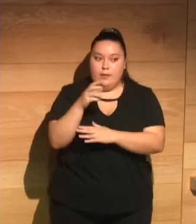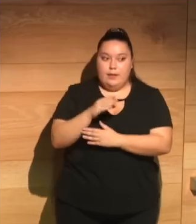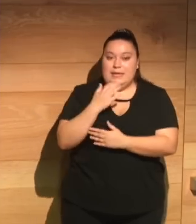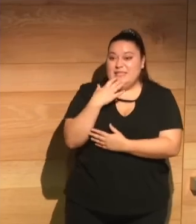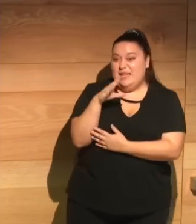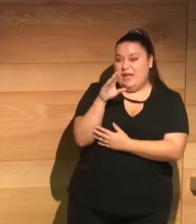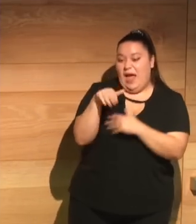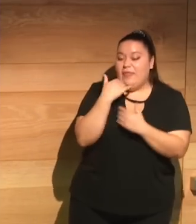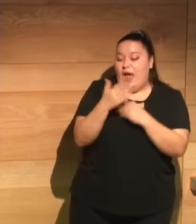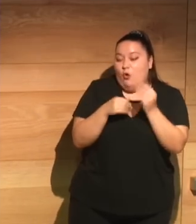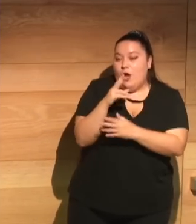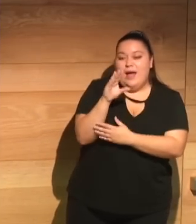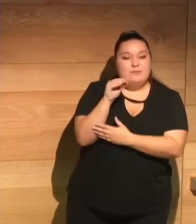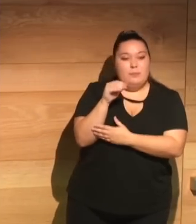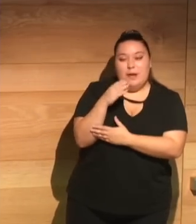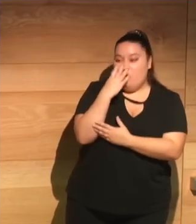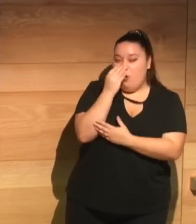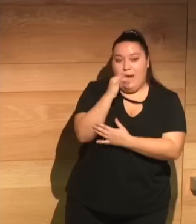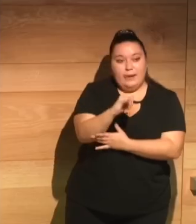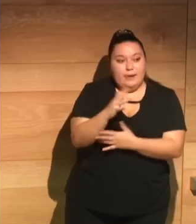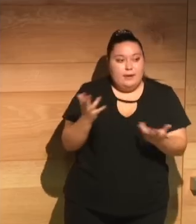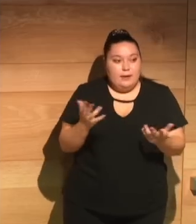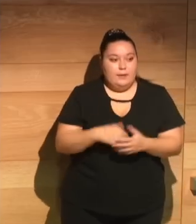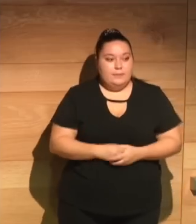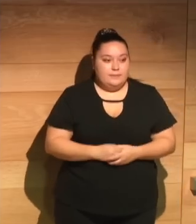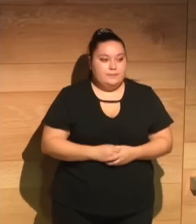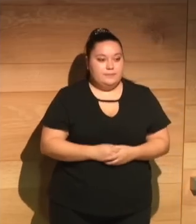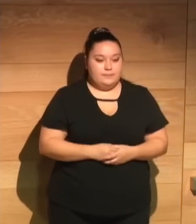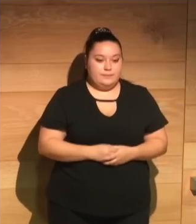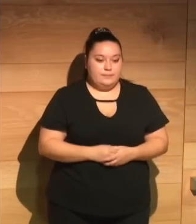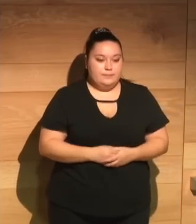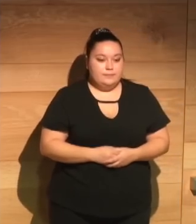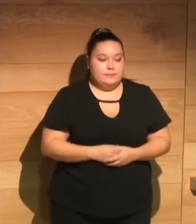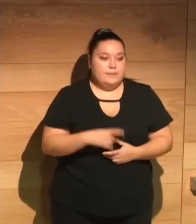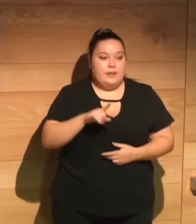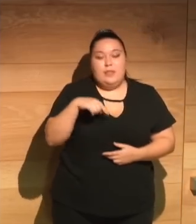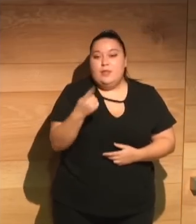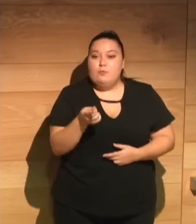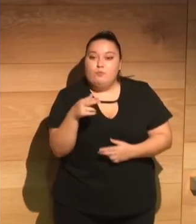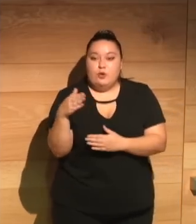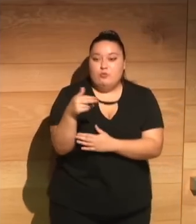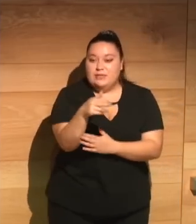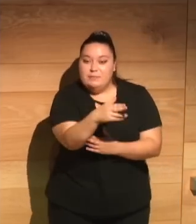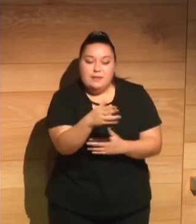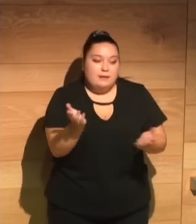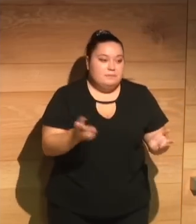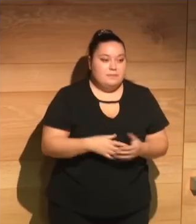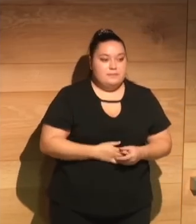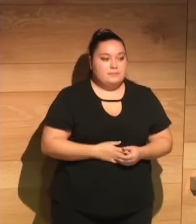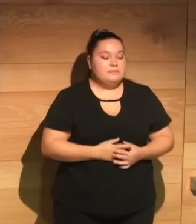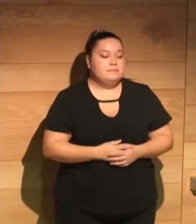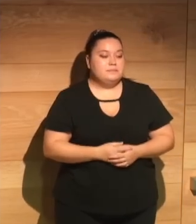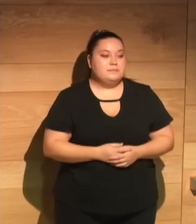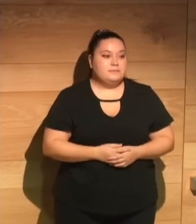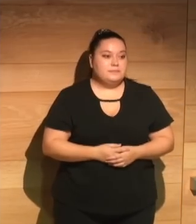perro. Niños. Ponen la mano así y sale un señor con la nariz. Portaos bien, niños, portaos bien. Te pones de pie y sale una serpiente. Claro. Bueno, pero es exactamente así, ¿no?